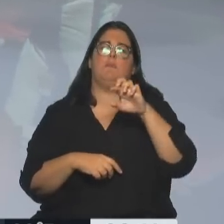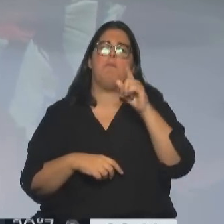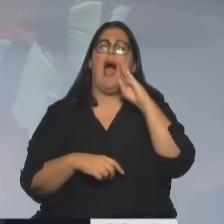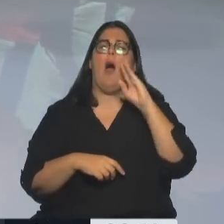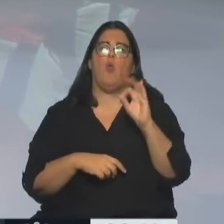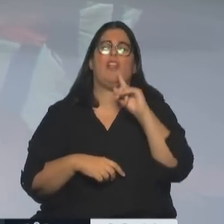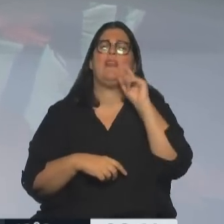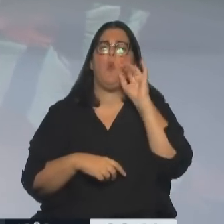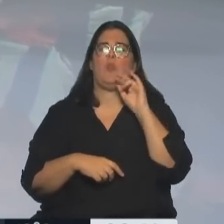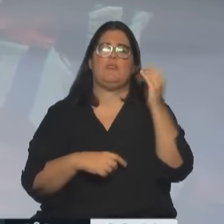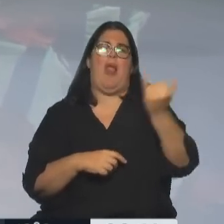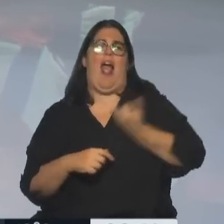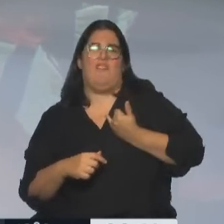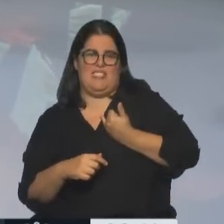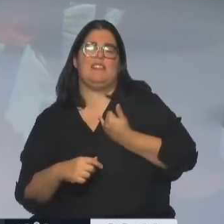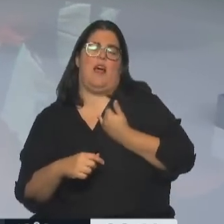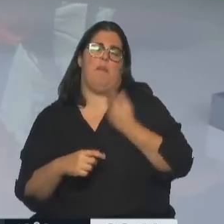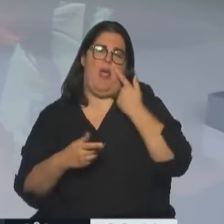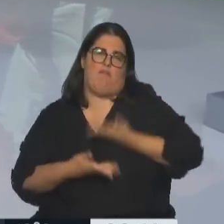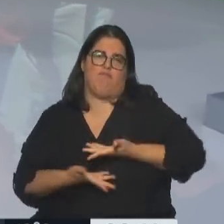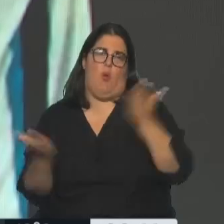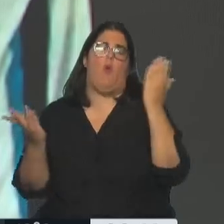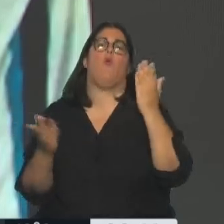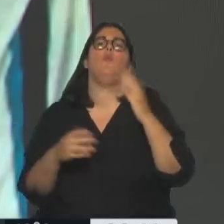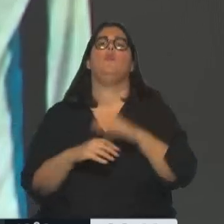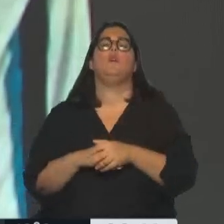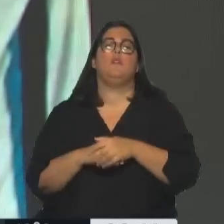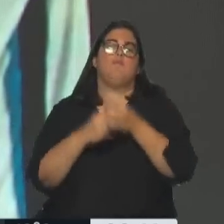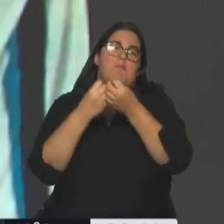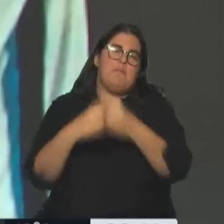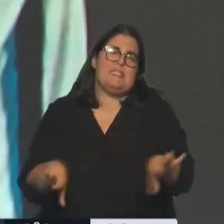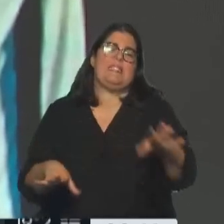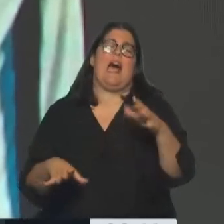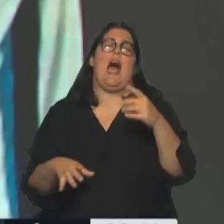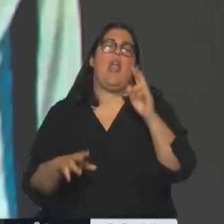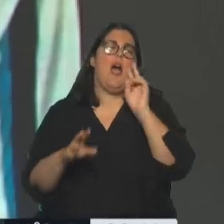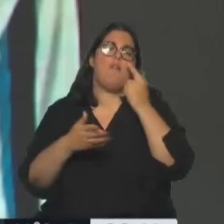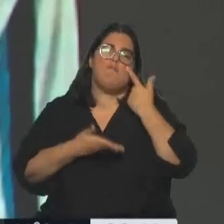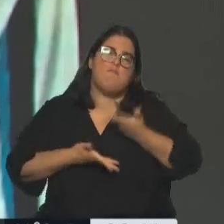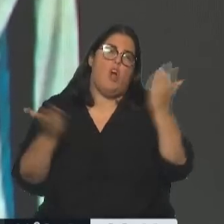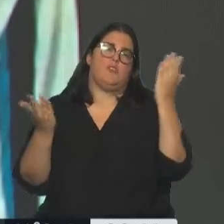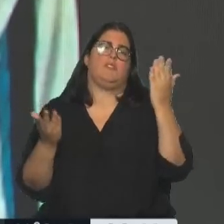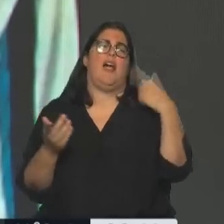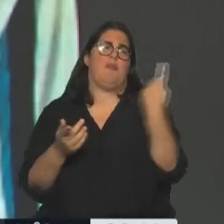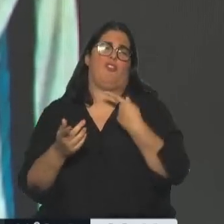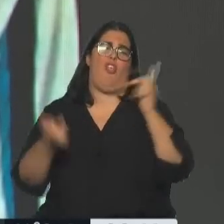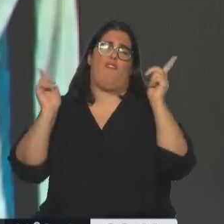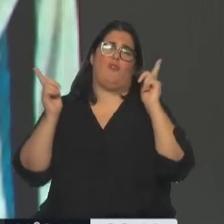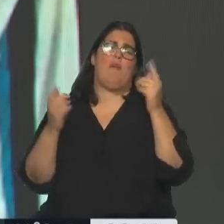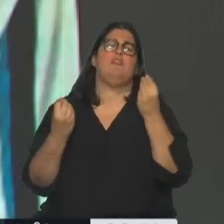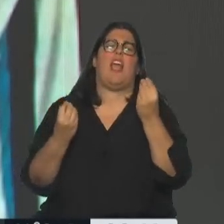golpea la puerta Pablo de Santiago del Estero. Se mete en esta edición para empezar a reflejar y para que todos disfrutemos lo que